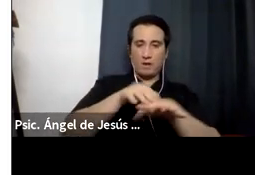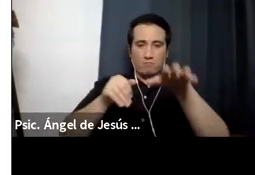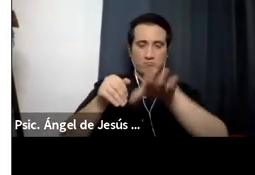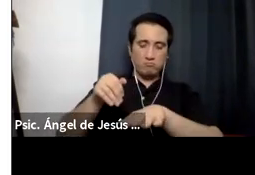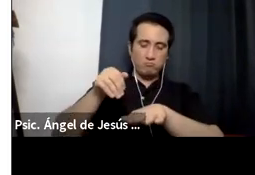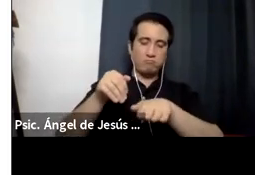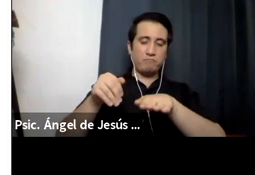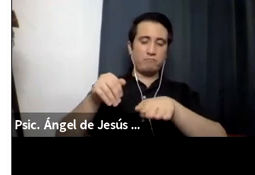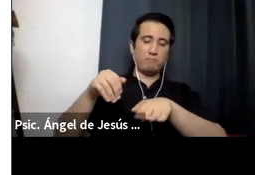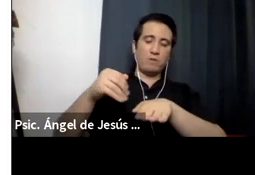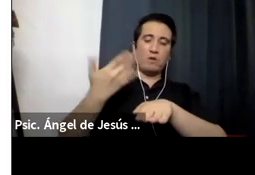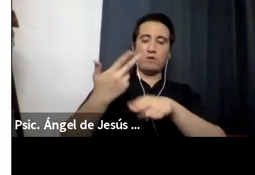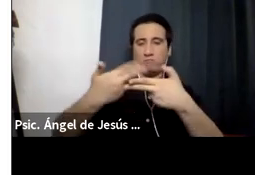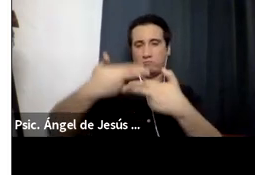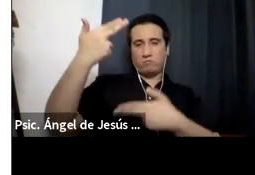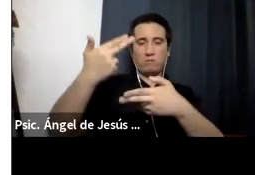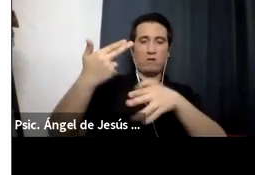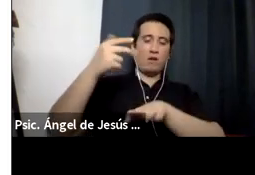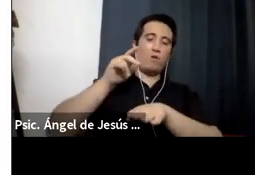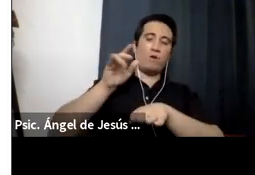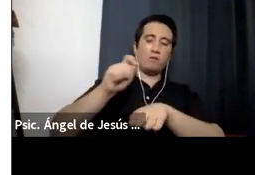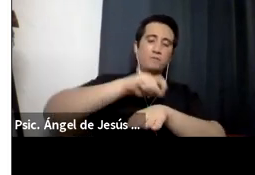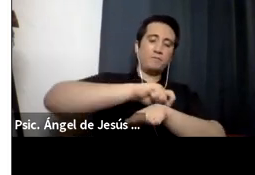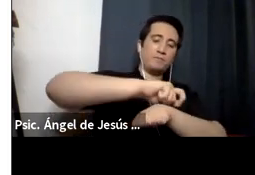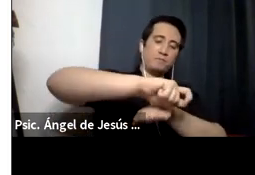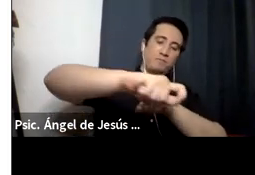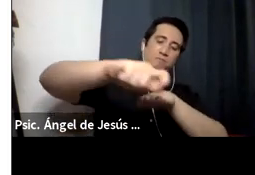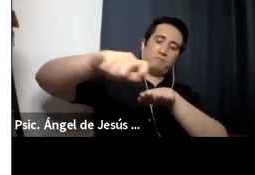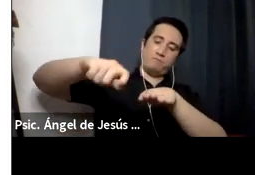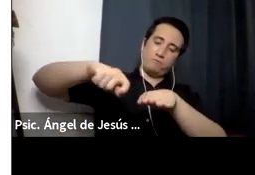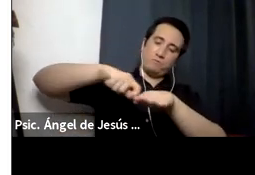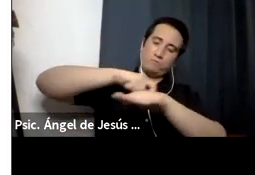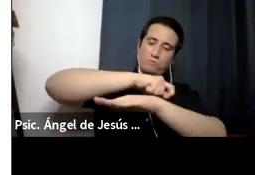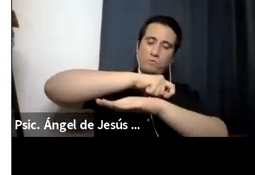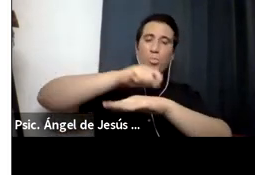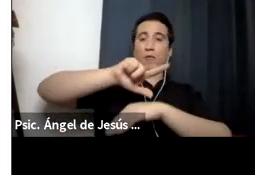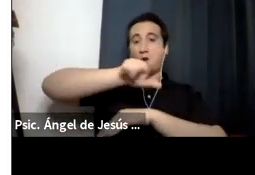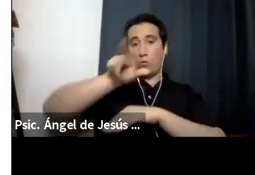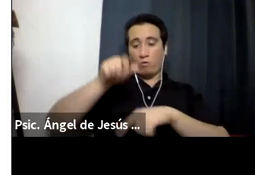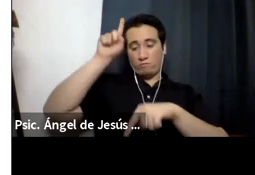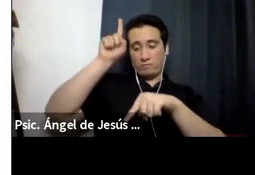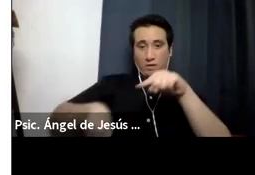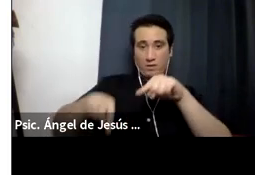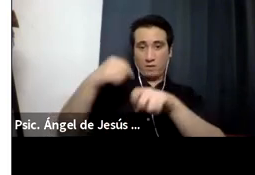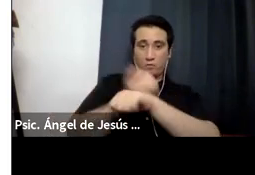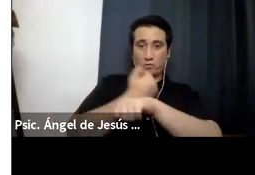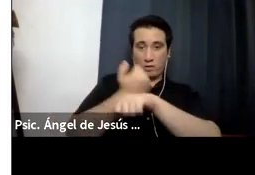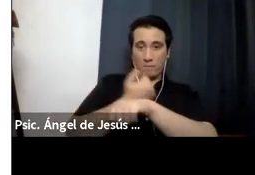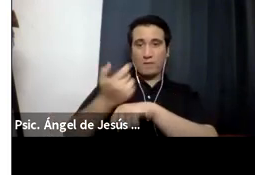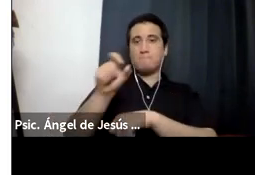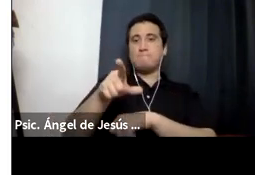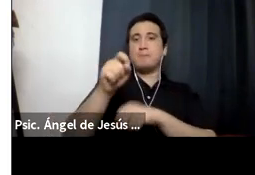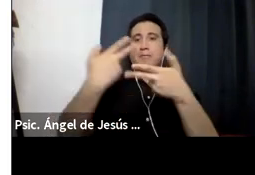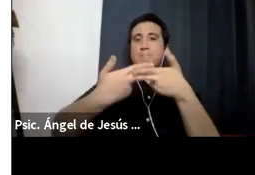pie con el zapato en una hoja, pintamos el contorno, luego nos quitamos los zapatos y en la misma